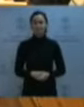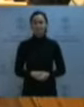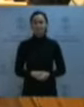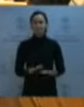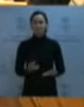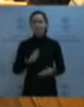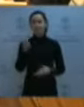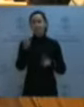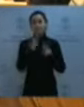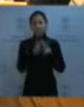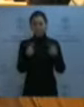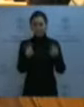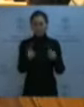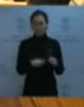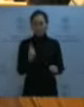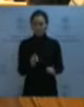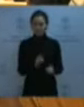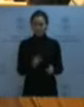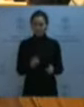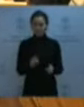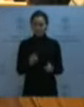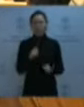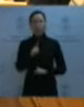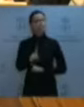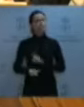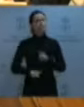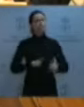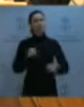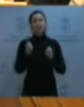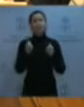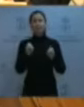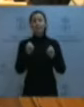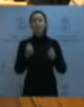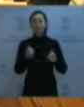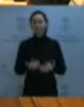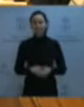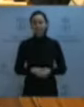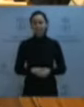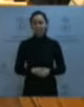Otra cuestión que nos preocupa mucho es